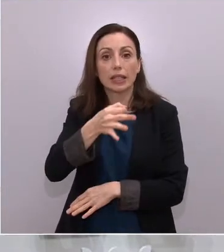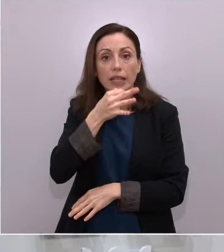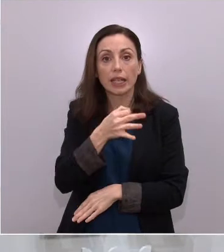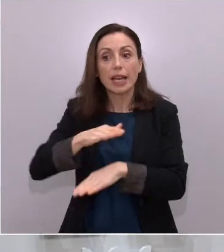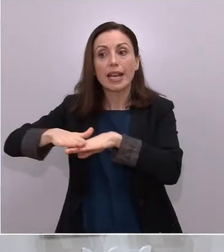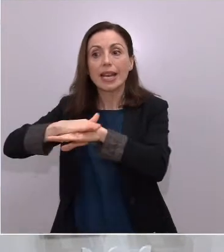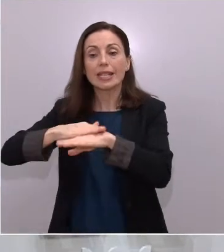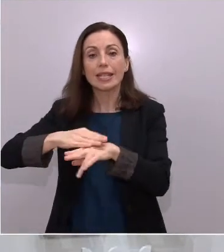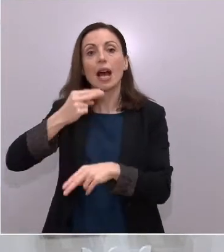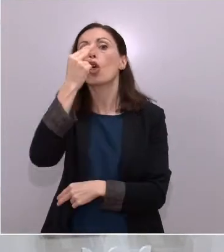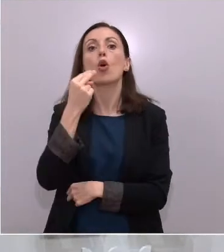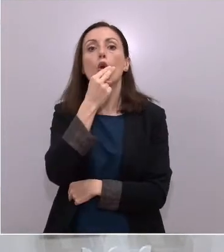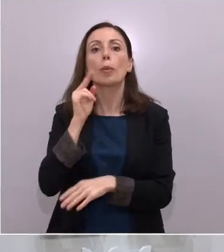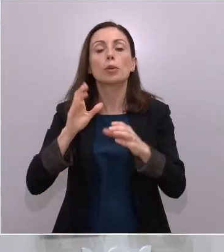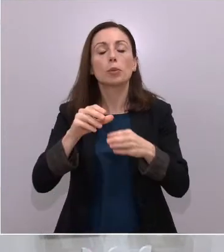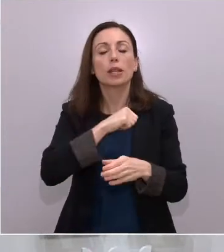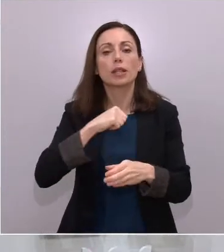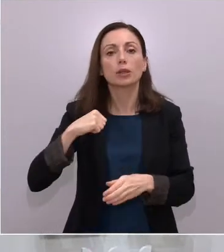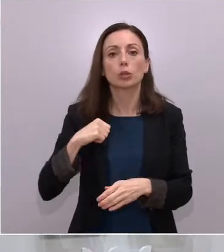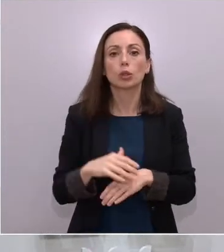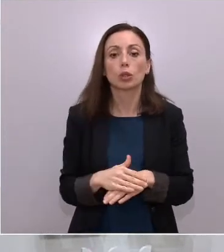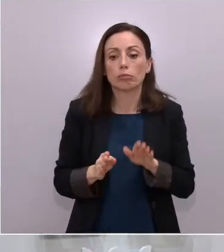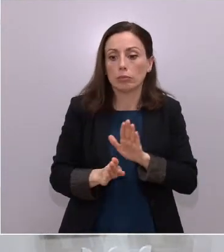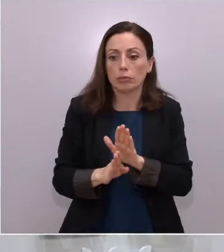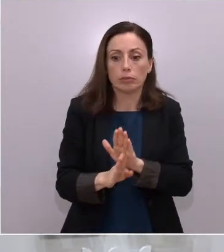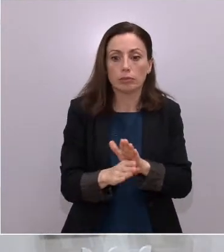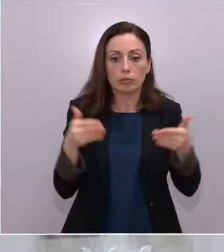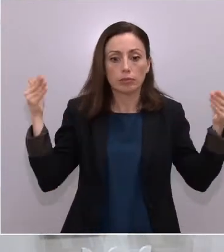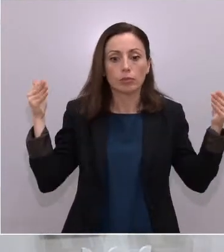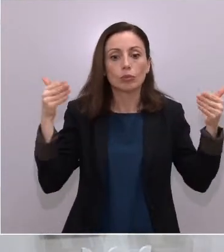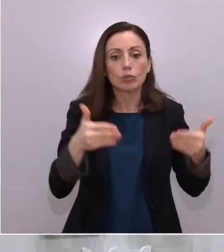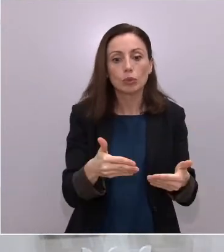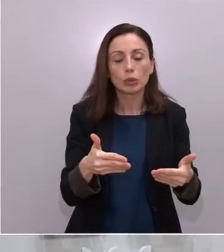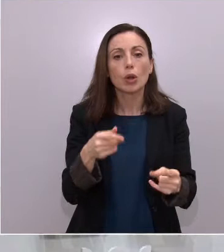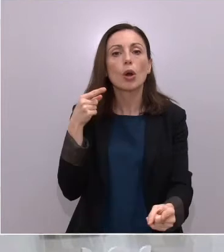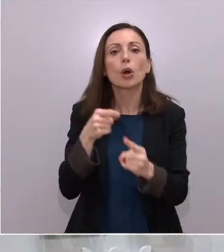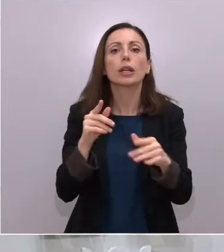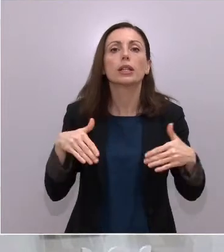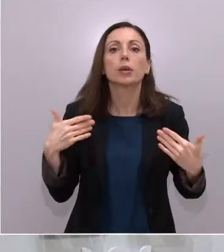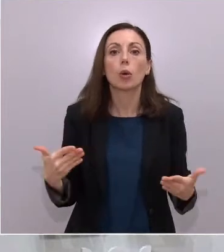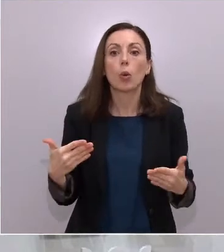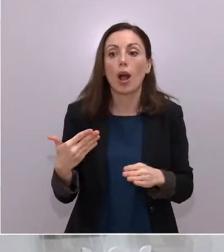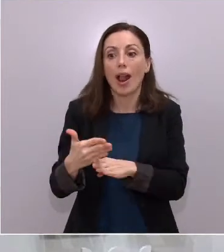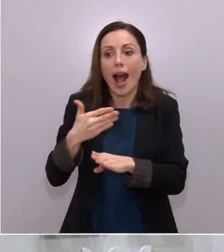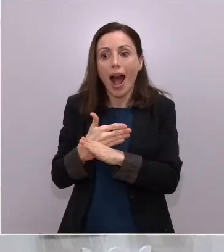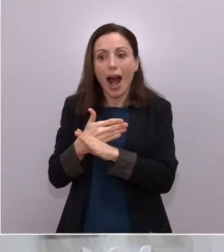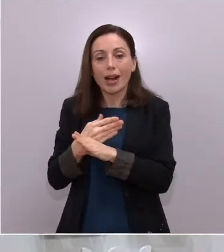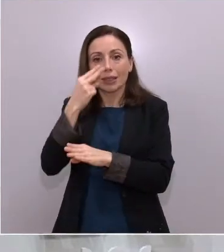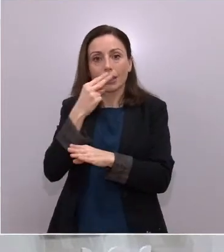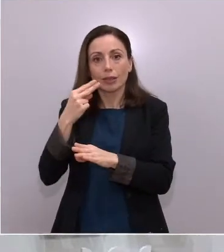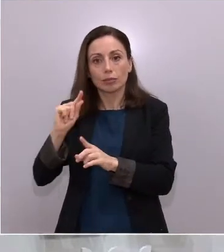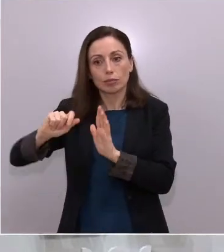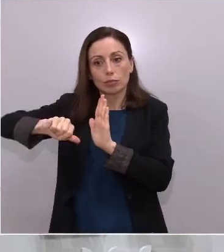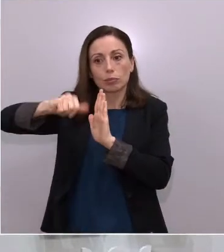Estado para las comunidades autónomas deben seguir dedicándose al propósito a los que estaban destinados. Por